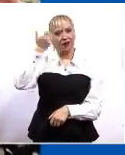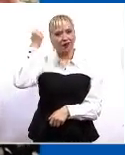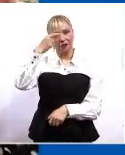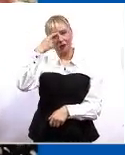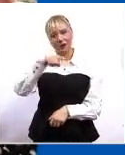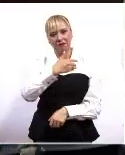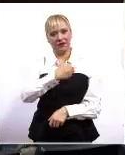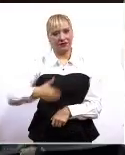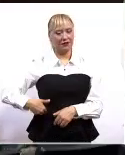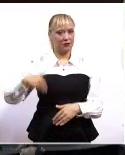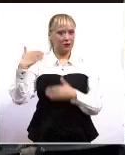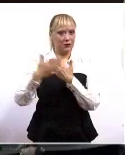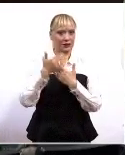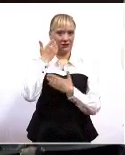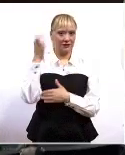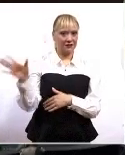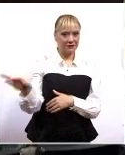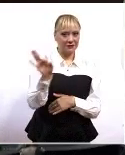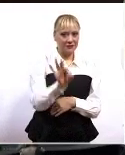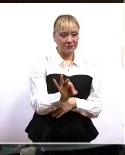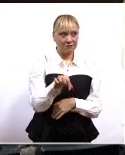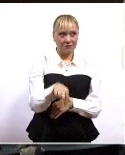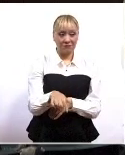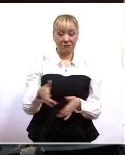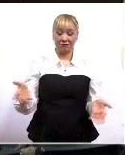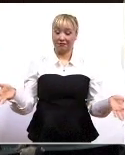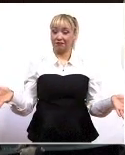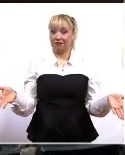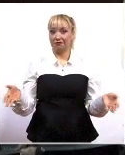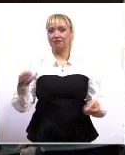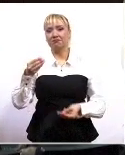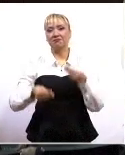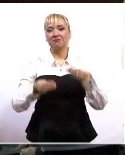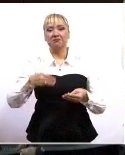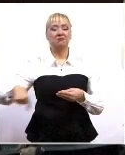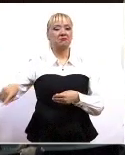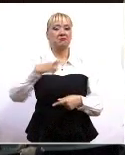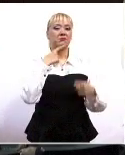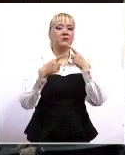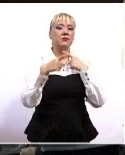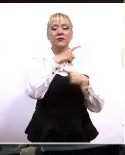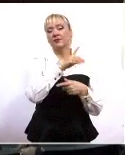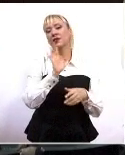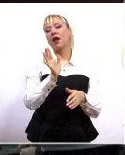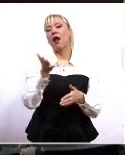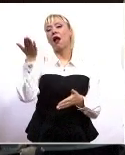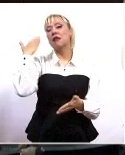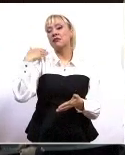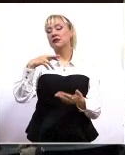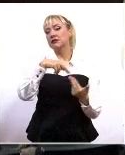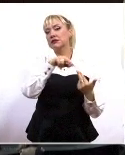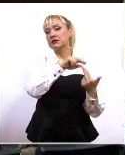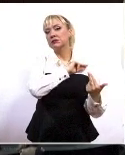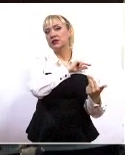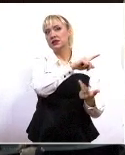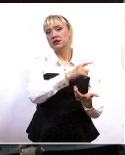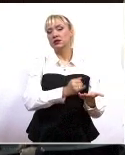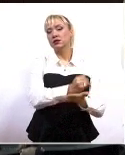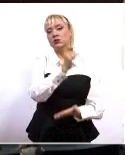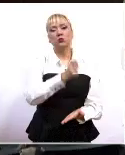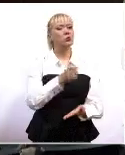de la República. Por unanimidad, los magistrados revocaron la sentencia de la Sala Regional Especializada que había declarado